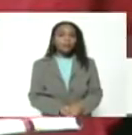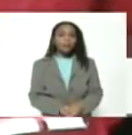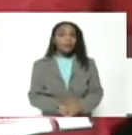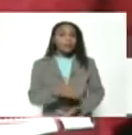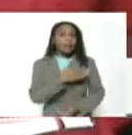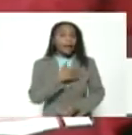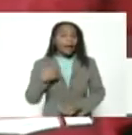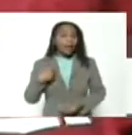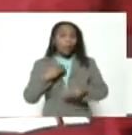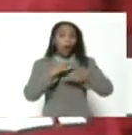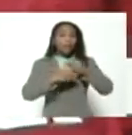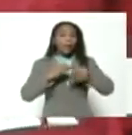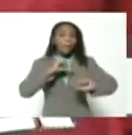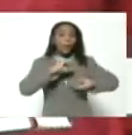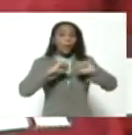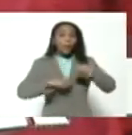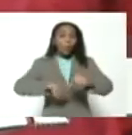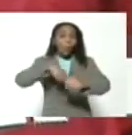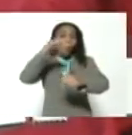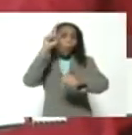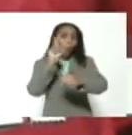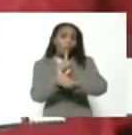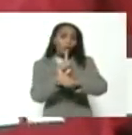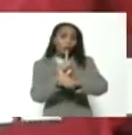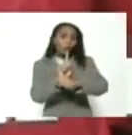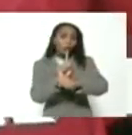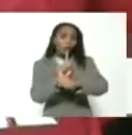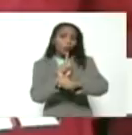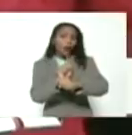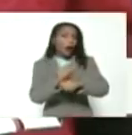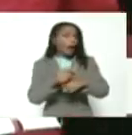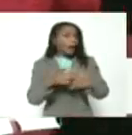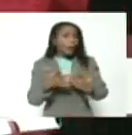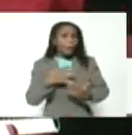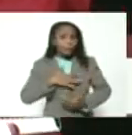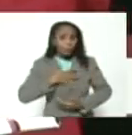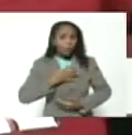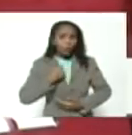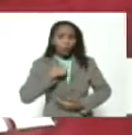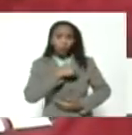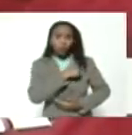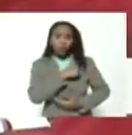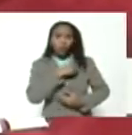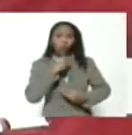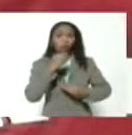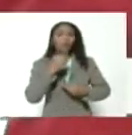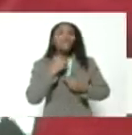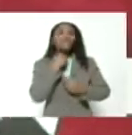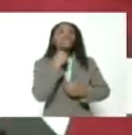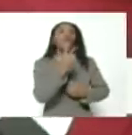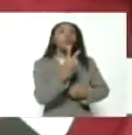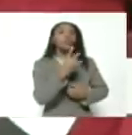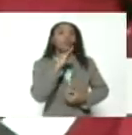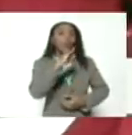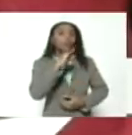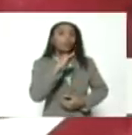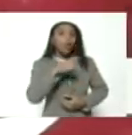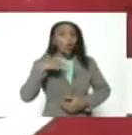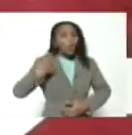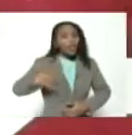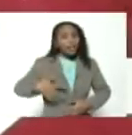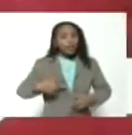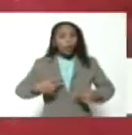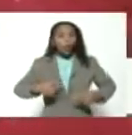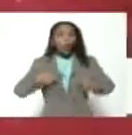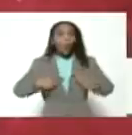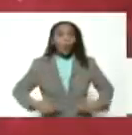Queremos crear un movimiento único en la que podamos nosotros ser la voz de los derechos